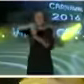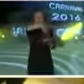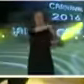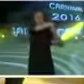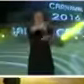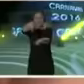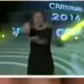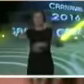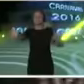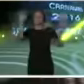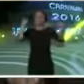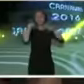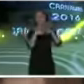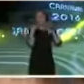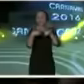Vamos Santa Cruz.